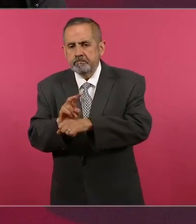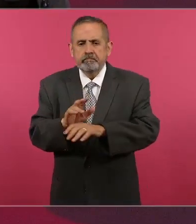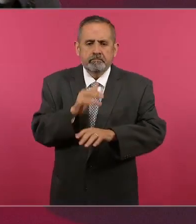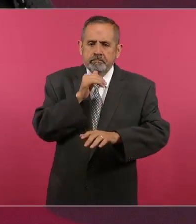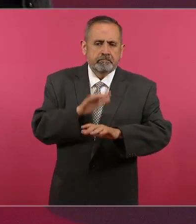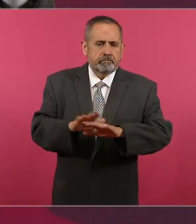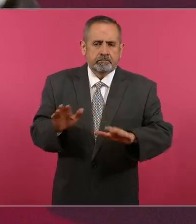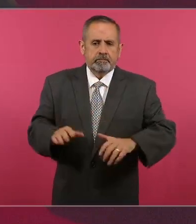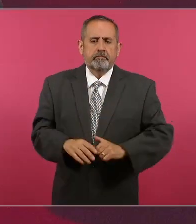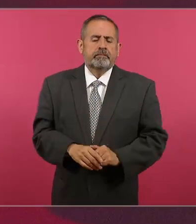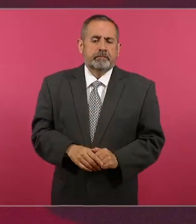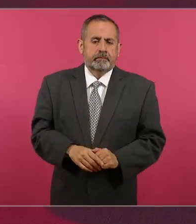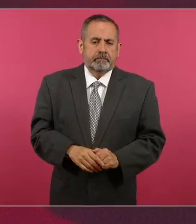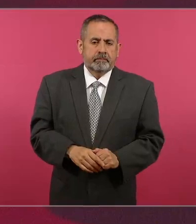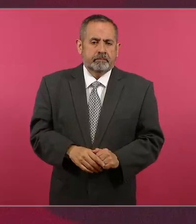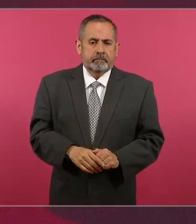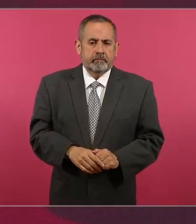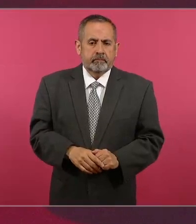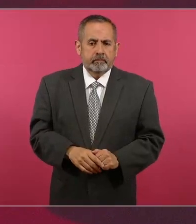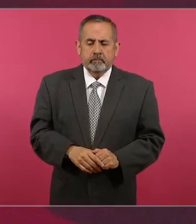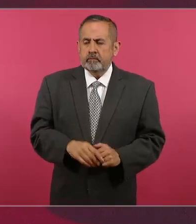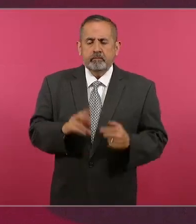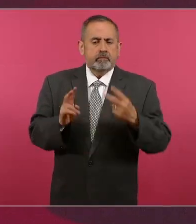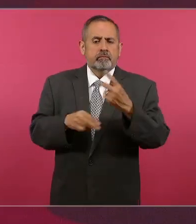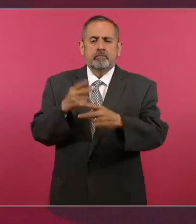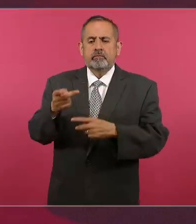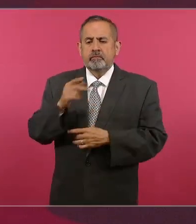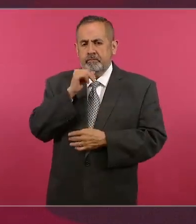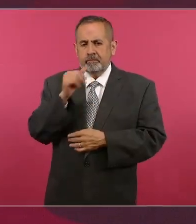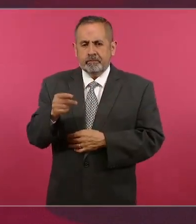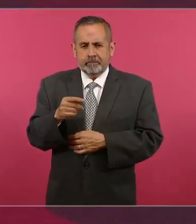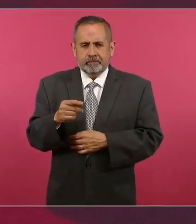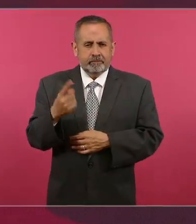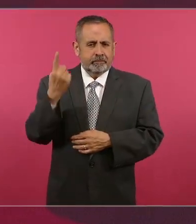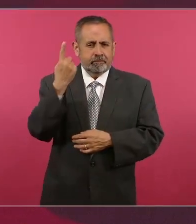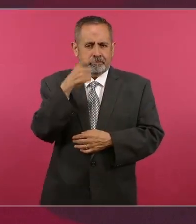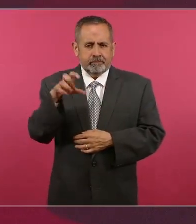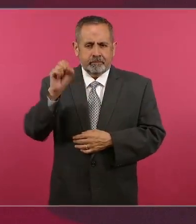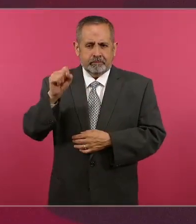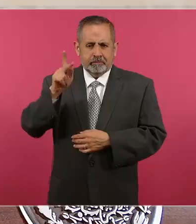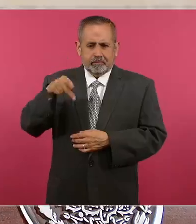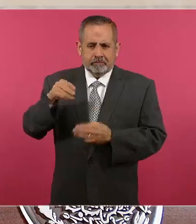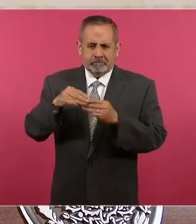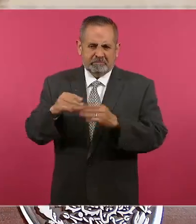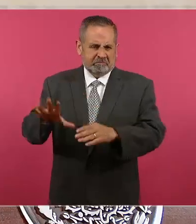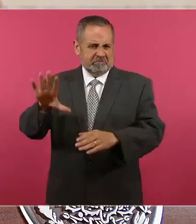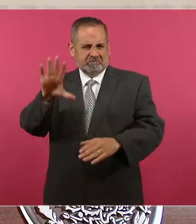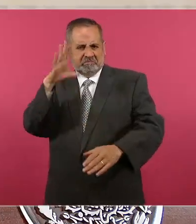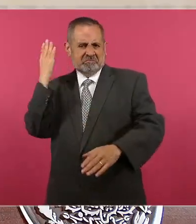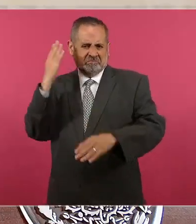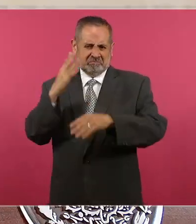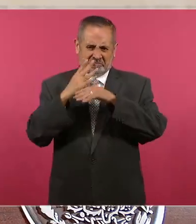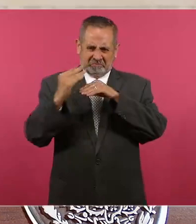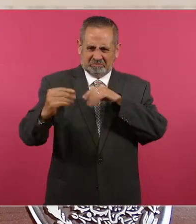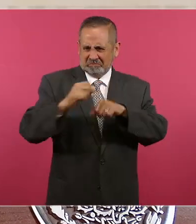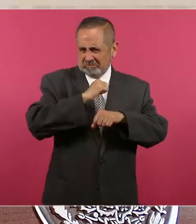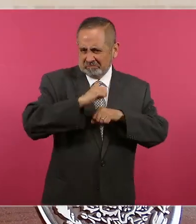Es que no va a ir a 160 kilómetros, porque todavía